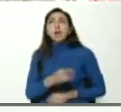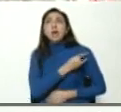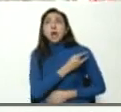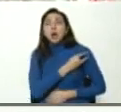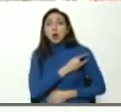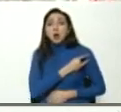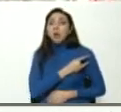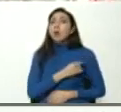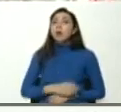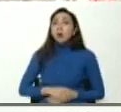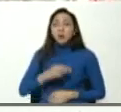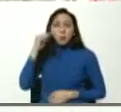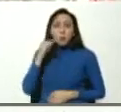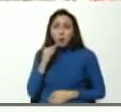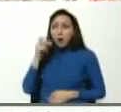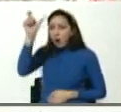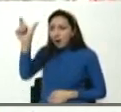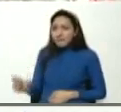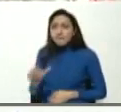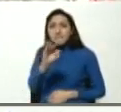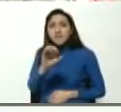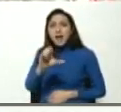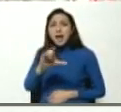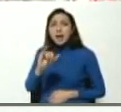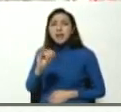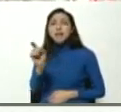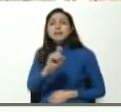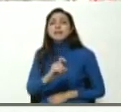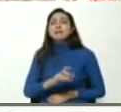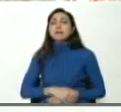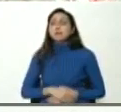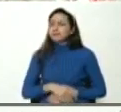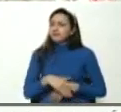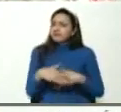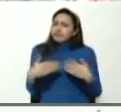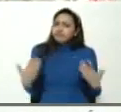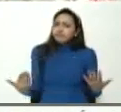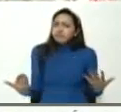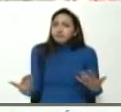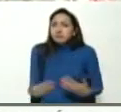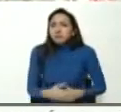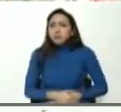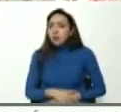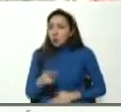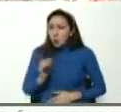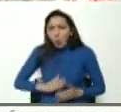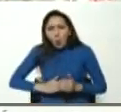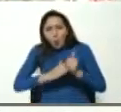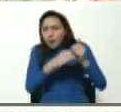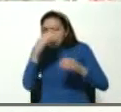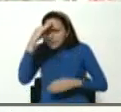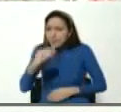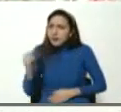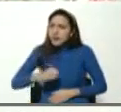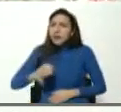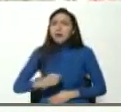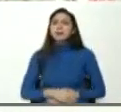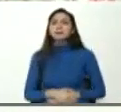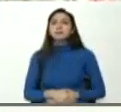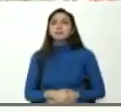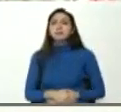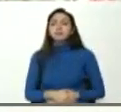general félix osorio no sólo como líder militar almirante en